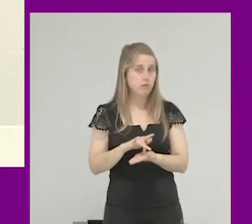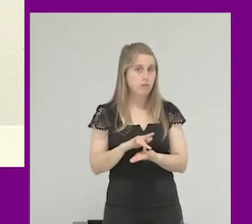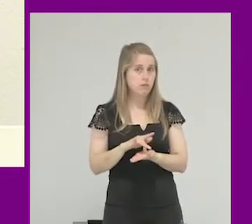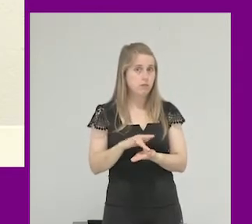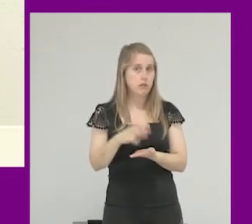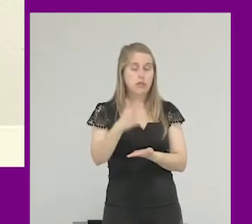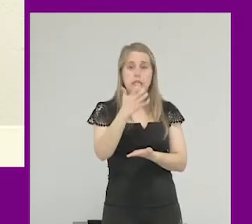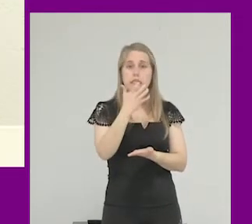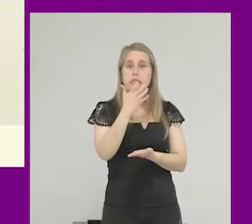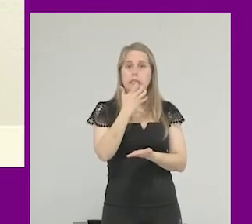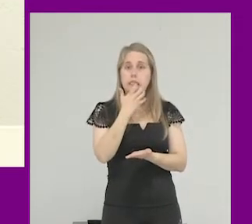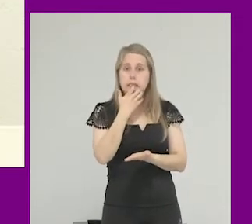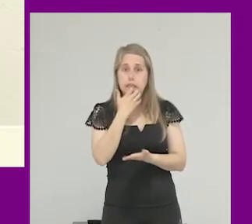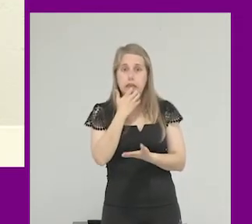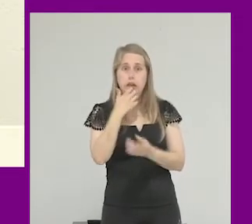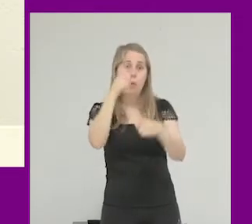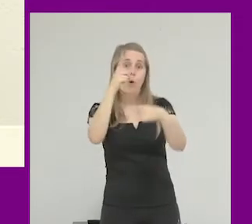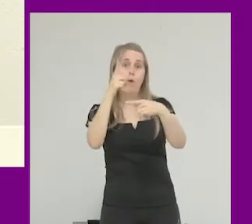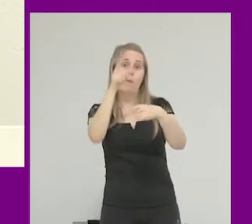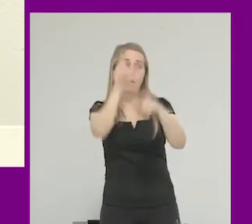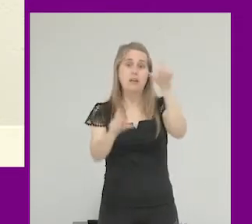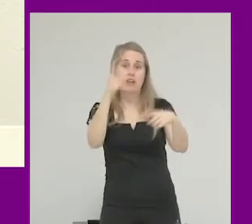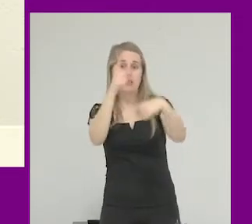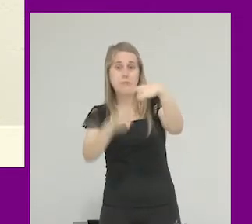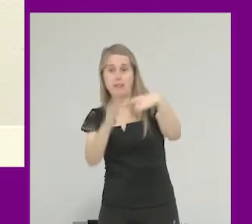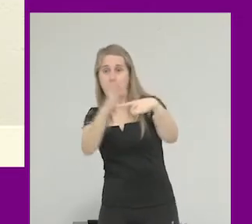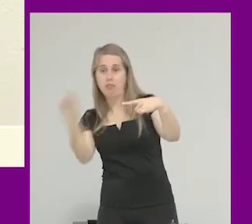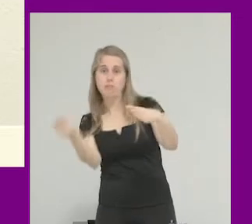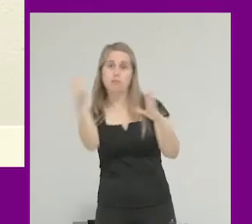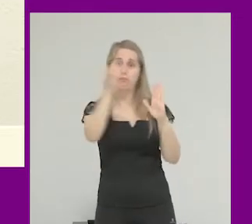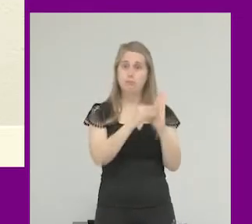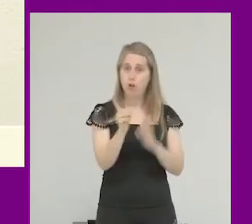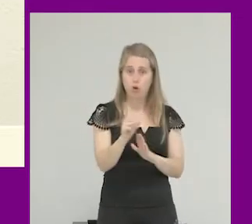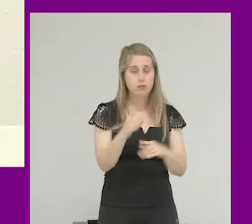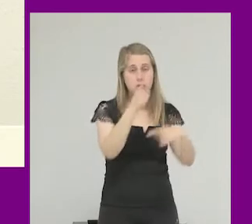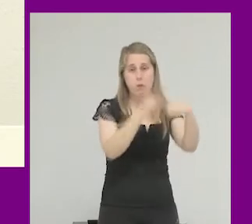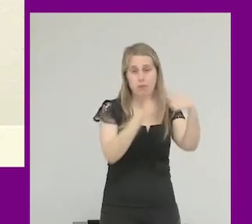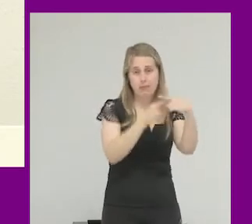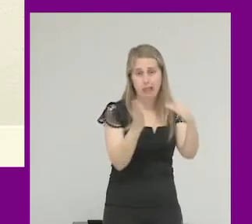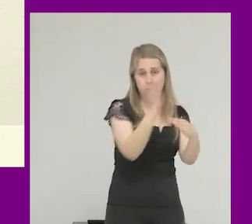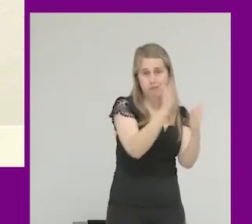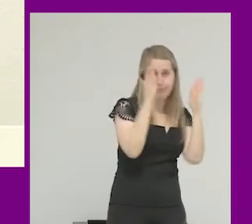si no incluye a la mitad de la humanidad, desde luego es una ciencia parcial.